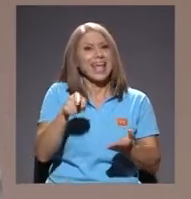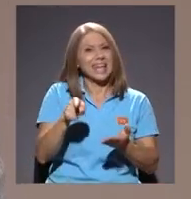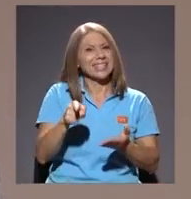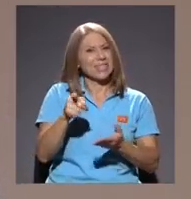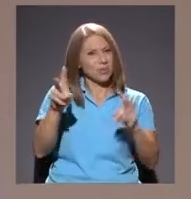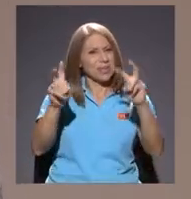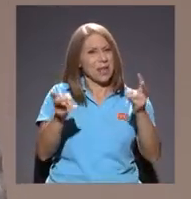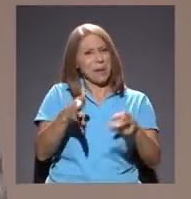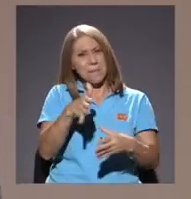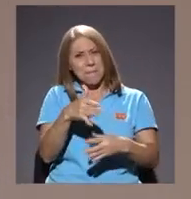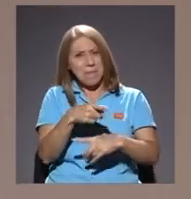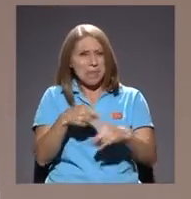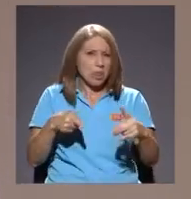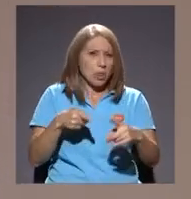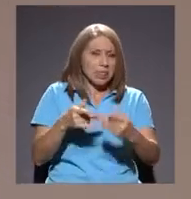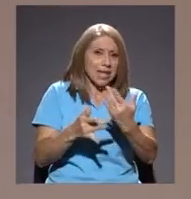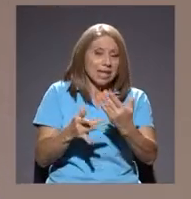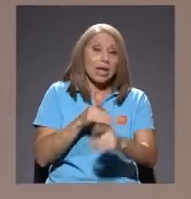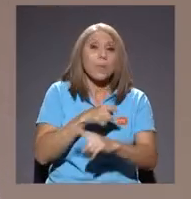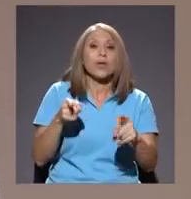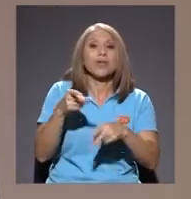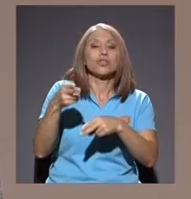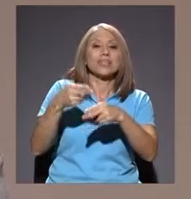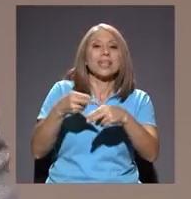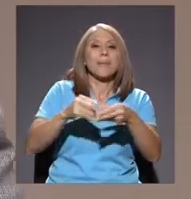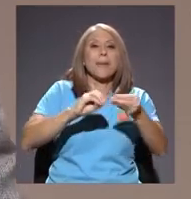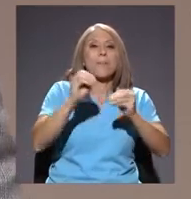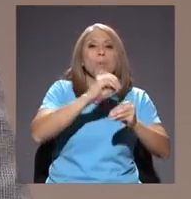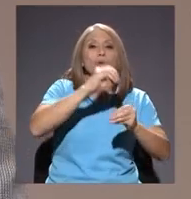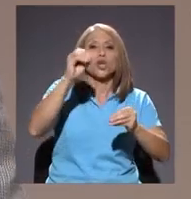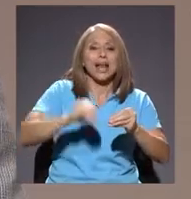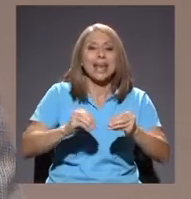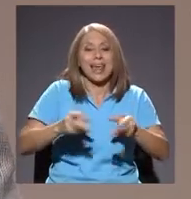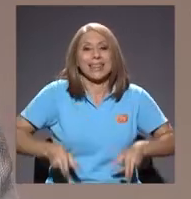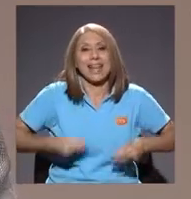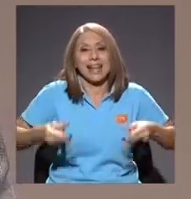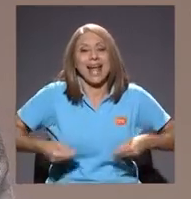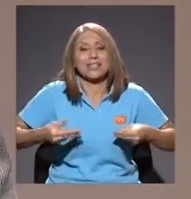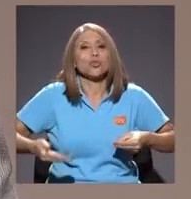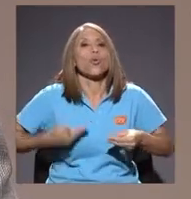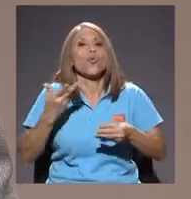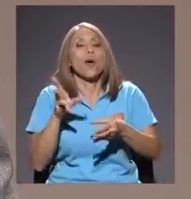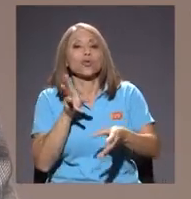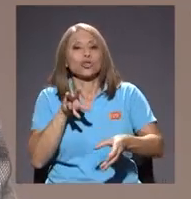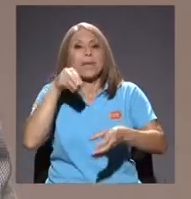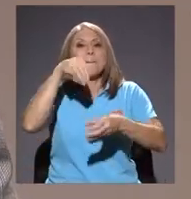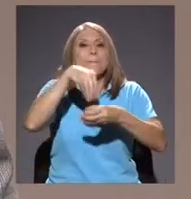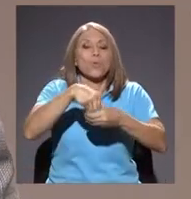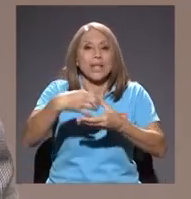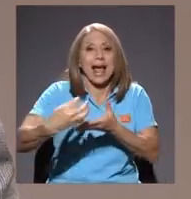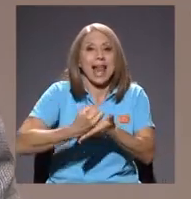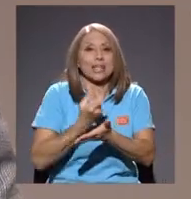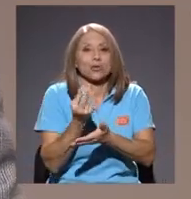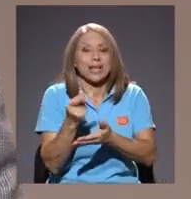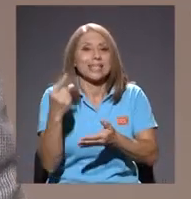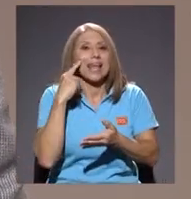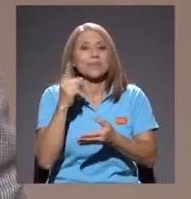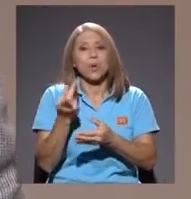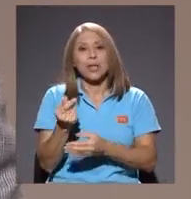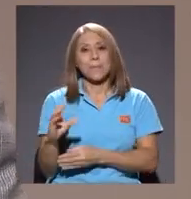lo que se llama la proporcionalidad de gastos cuando se imputan a las utilidades por inversiones en títulos valores